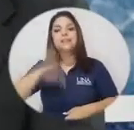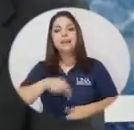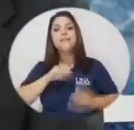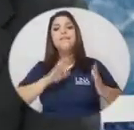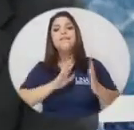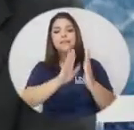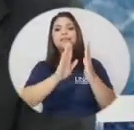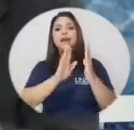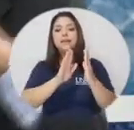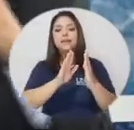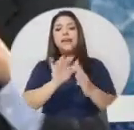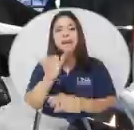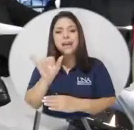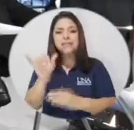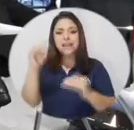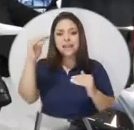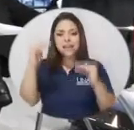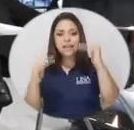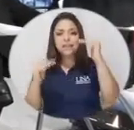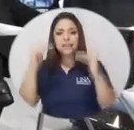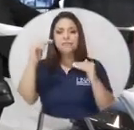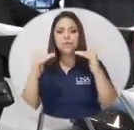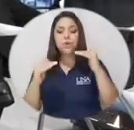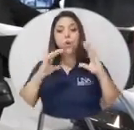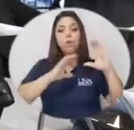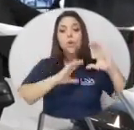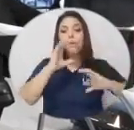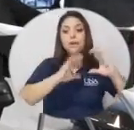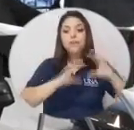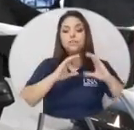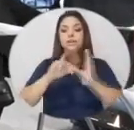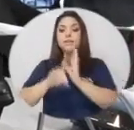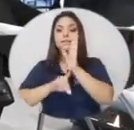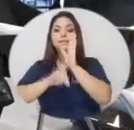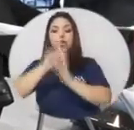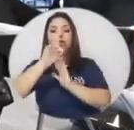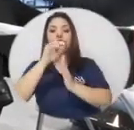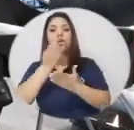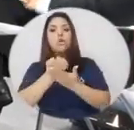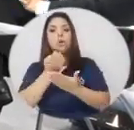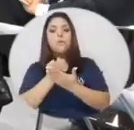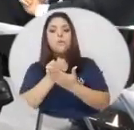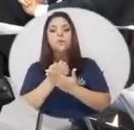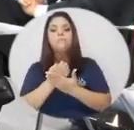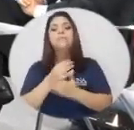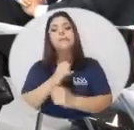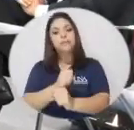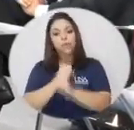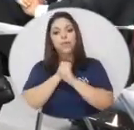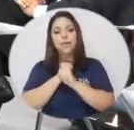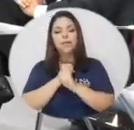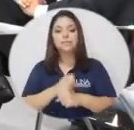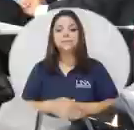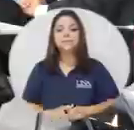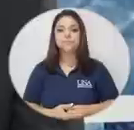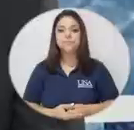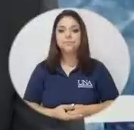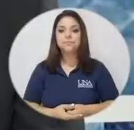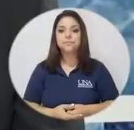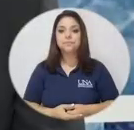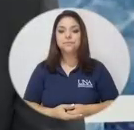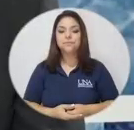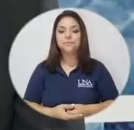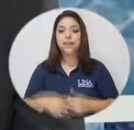ese entramado de equilibrar comercio, desarrollo económico con seguridad. Ahora, a lo